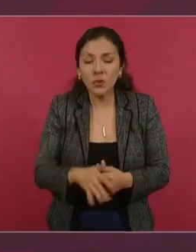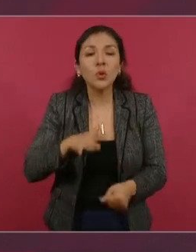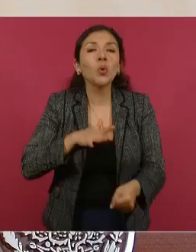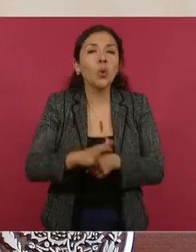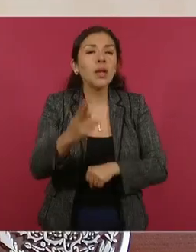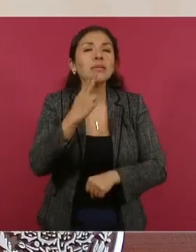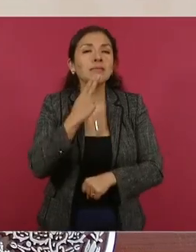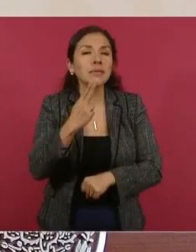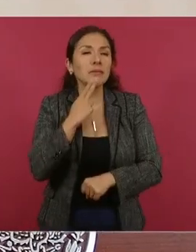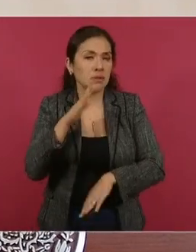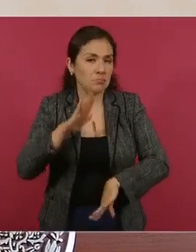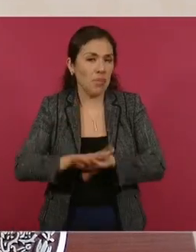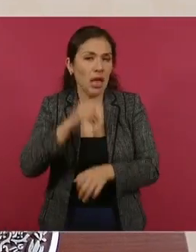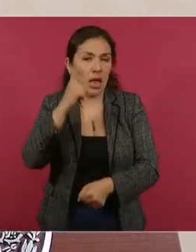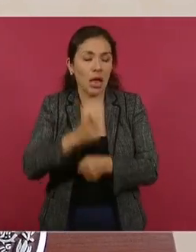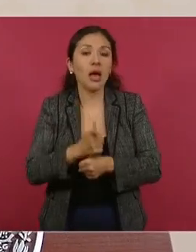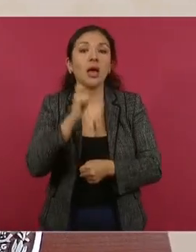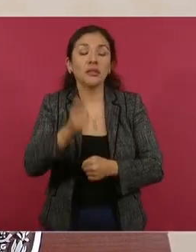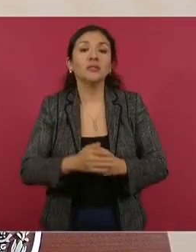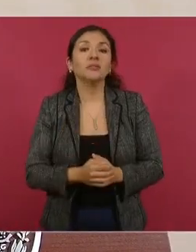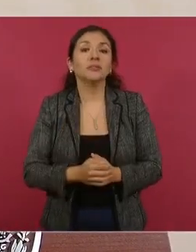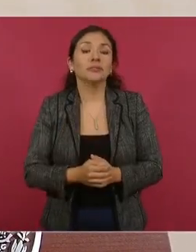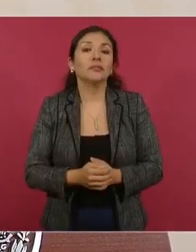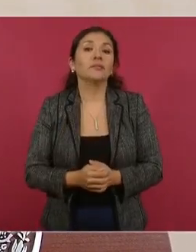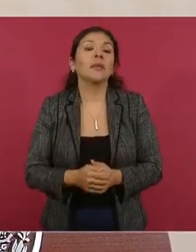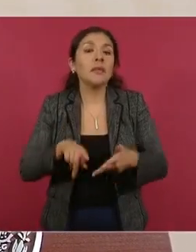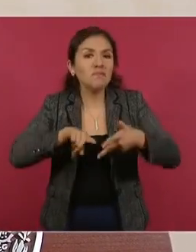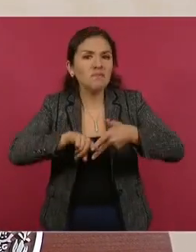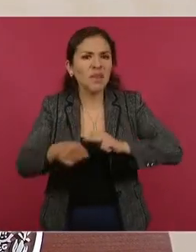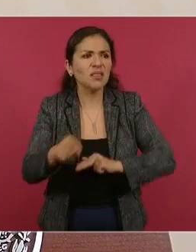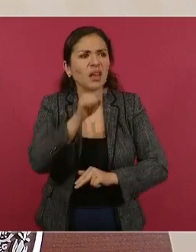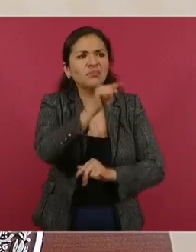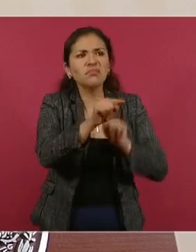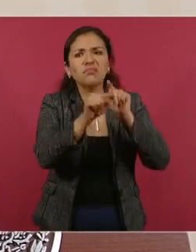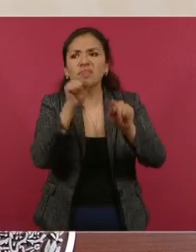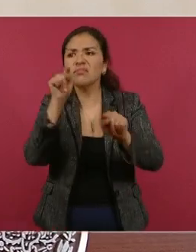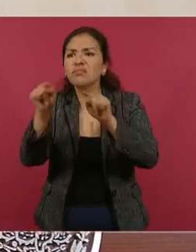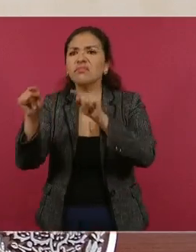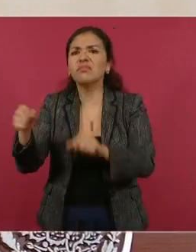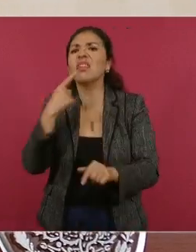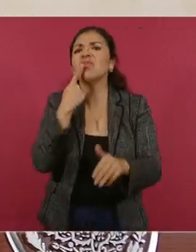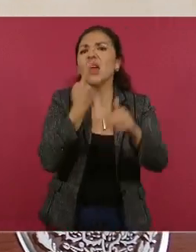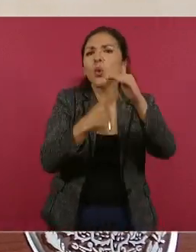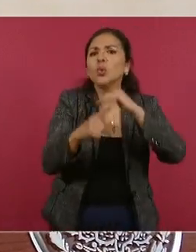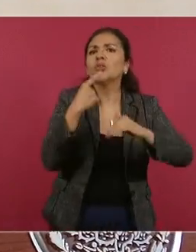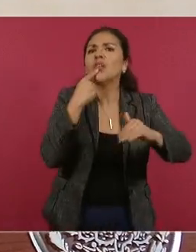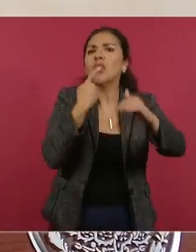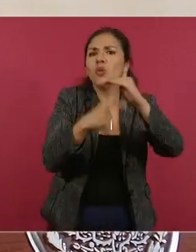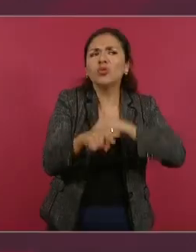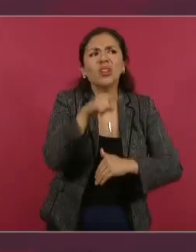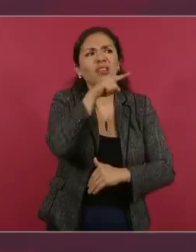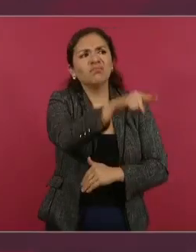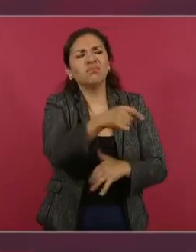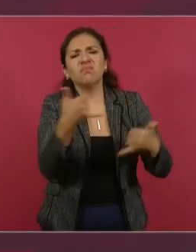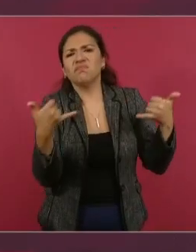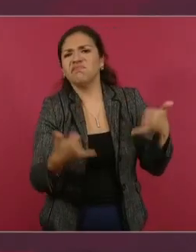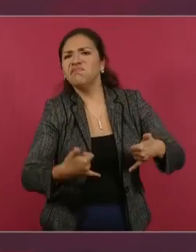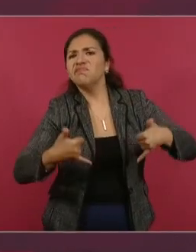mucho el que se estén denunciando todos estos actos de